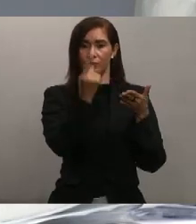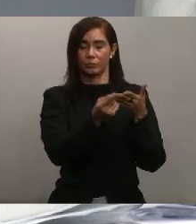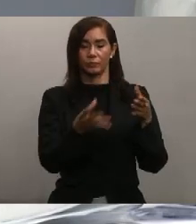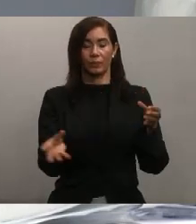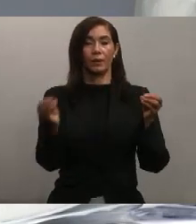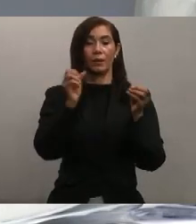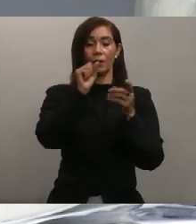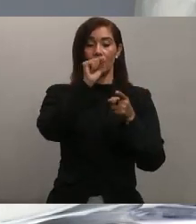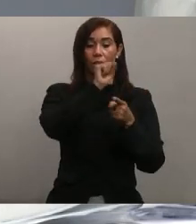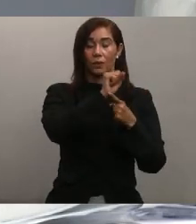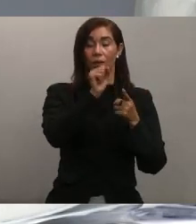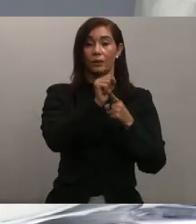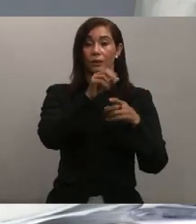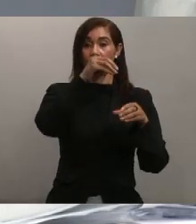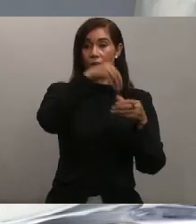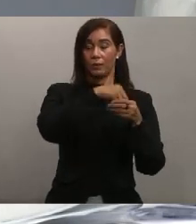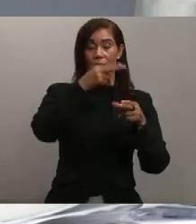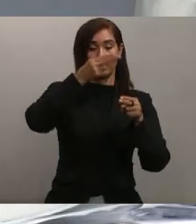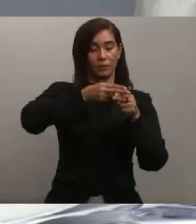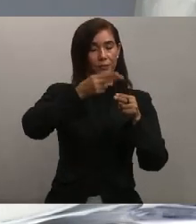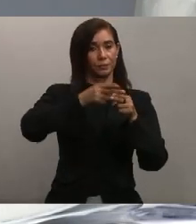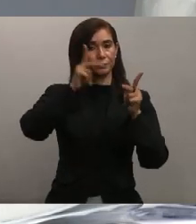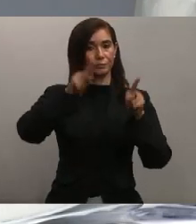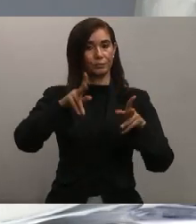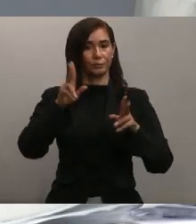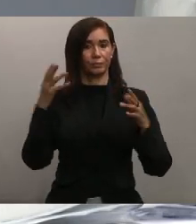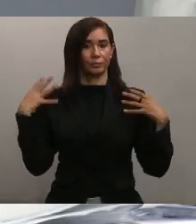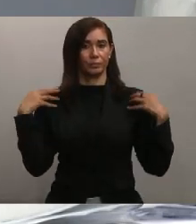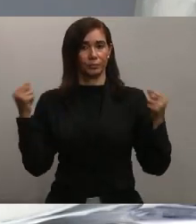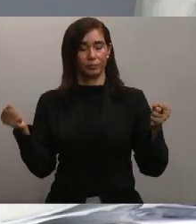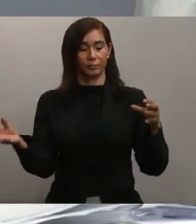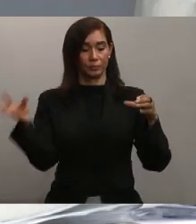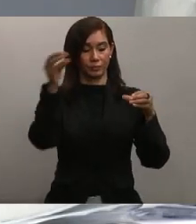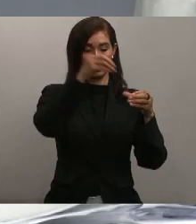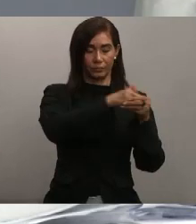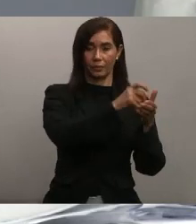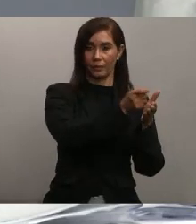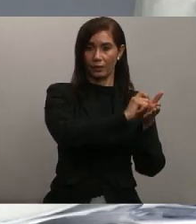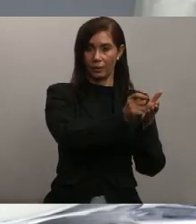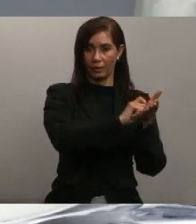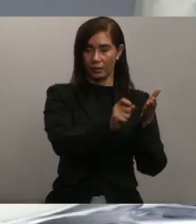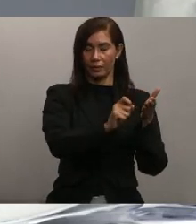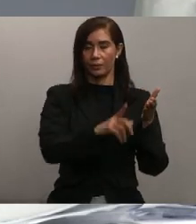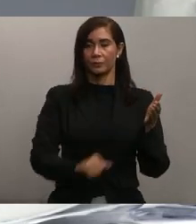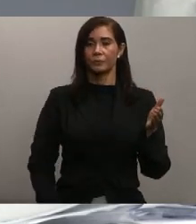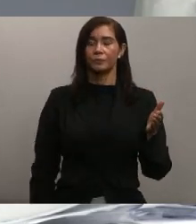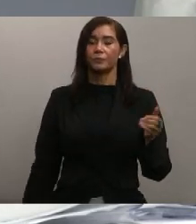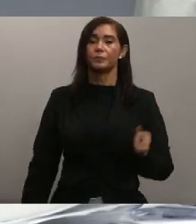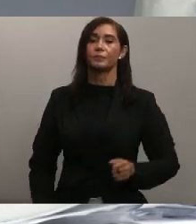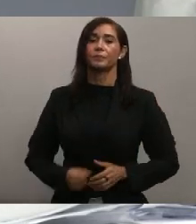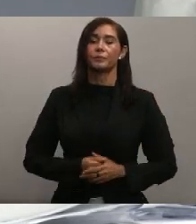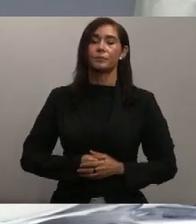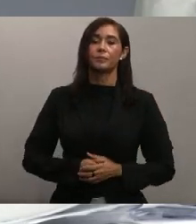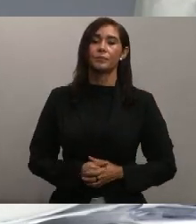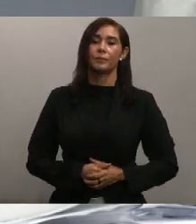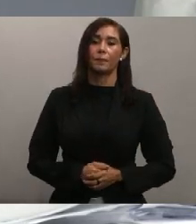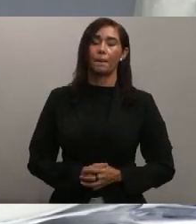al sistema nacional empiecen a ingresar los de alta epidemiológica.